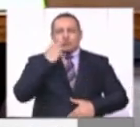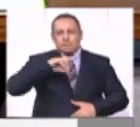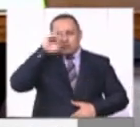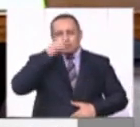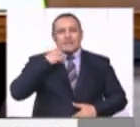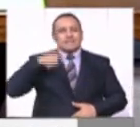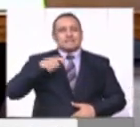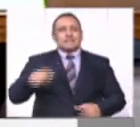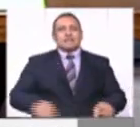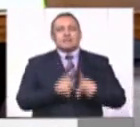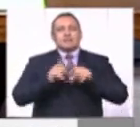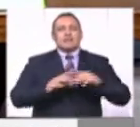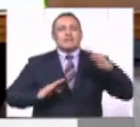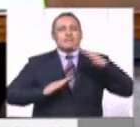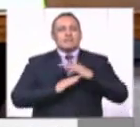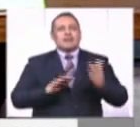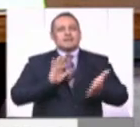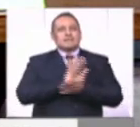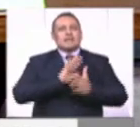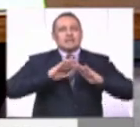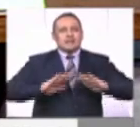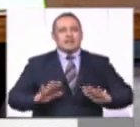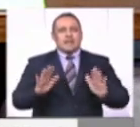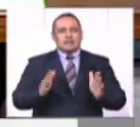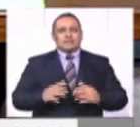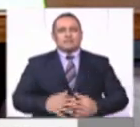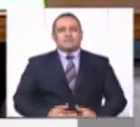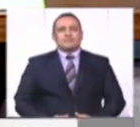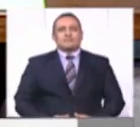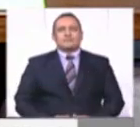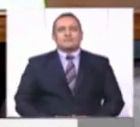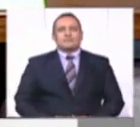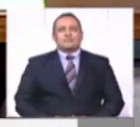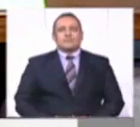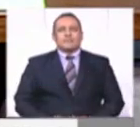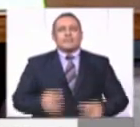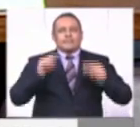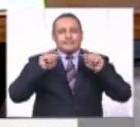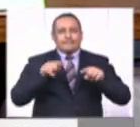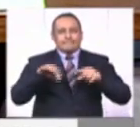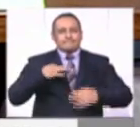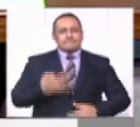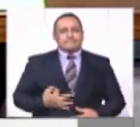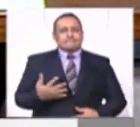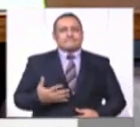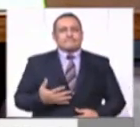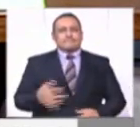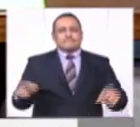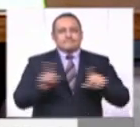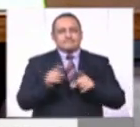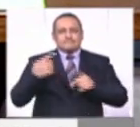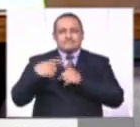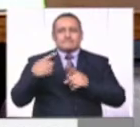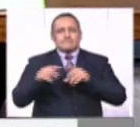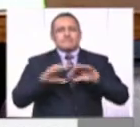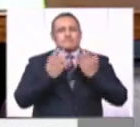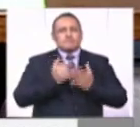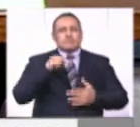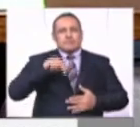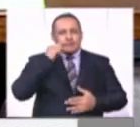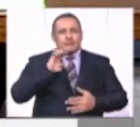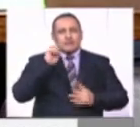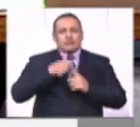necesita presidente es Paz estabilidad y tranquilidad este señor colegas Aníbal